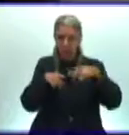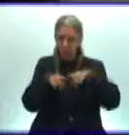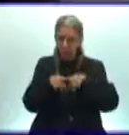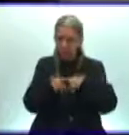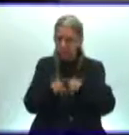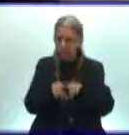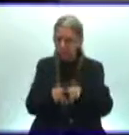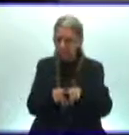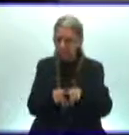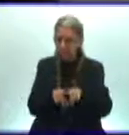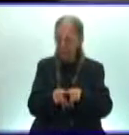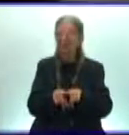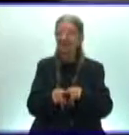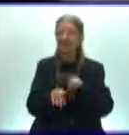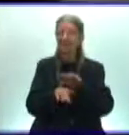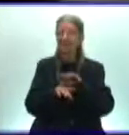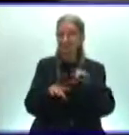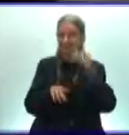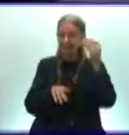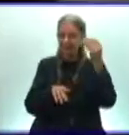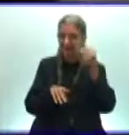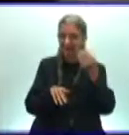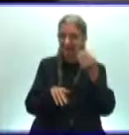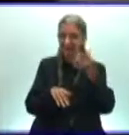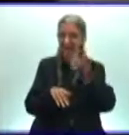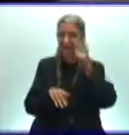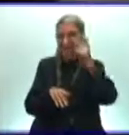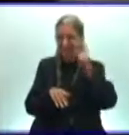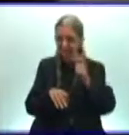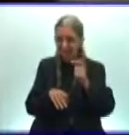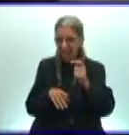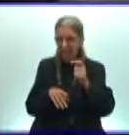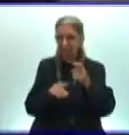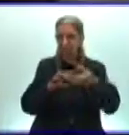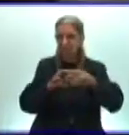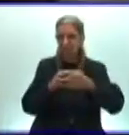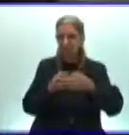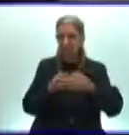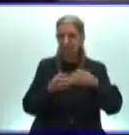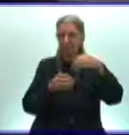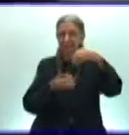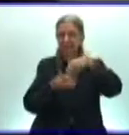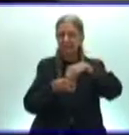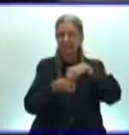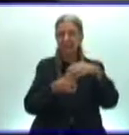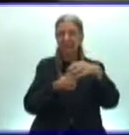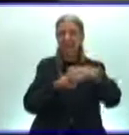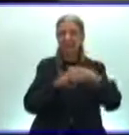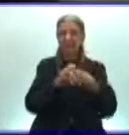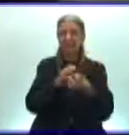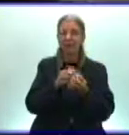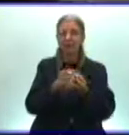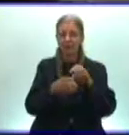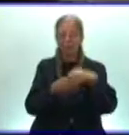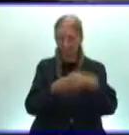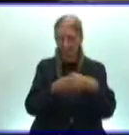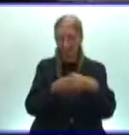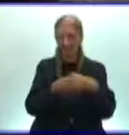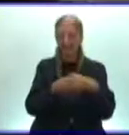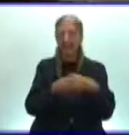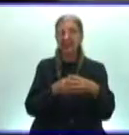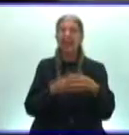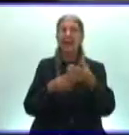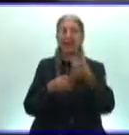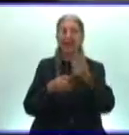ustedes conocen que existen entre los átomos que forman cada molécula. Y recuerden que a estas uniones entre los átomos